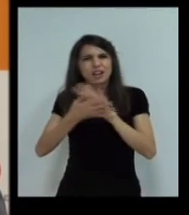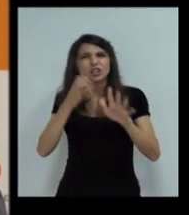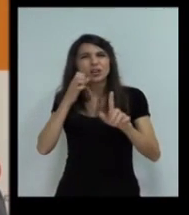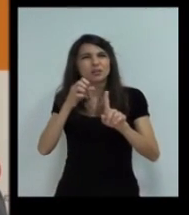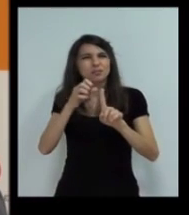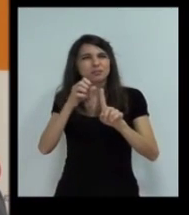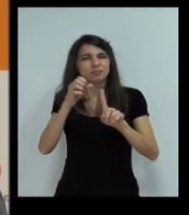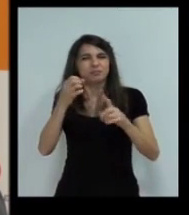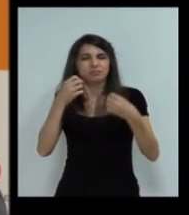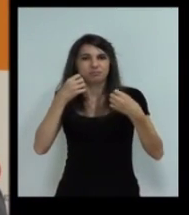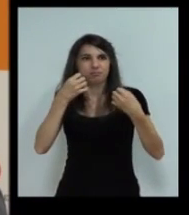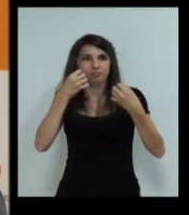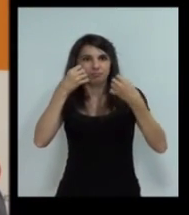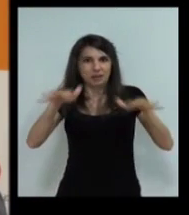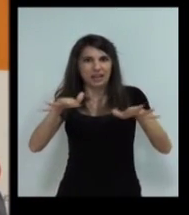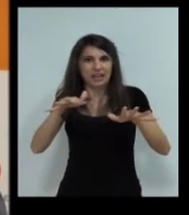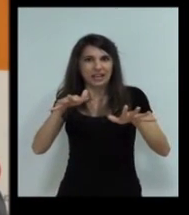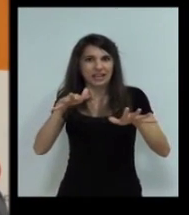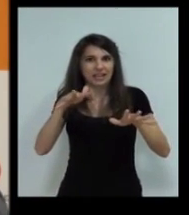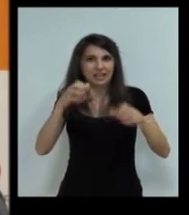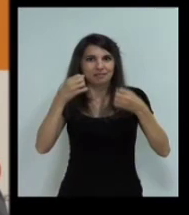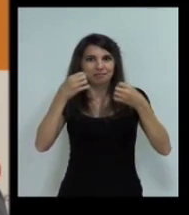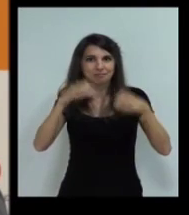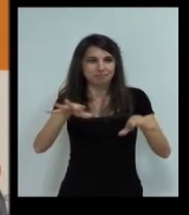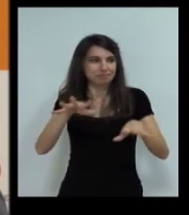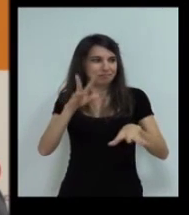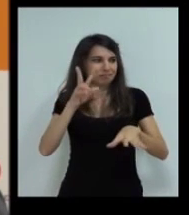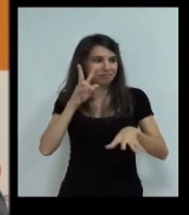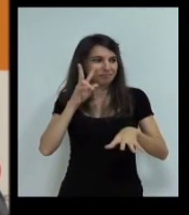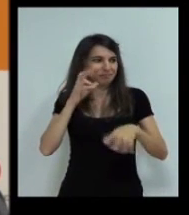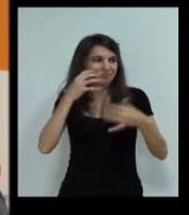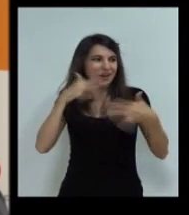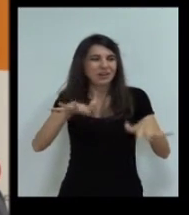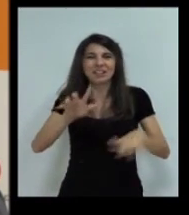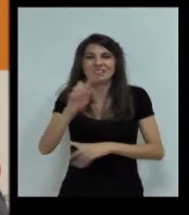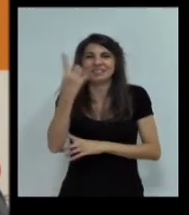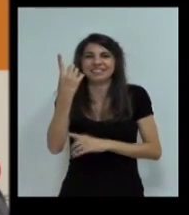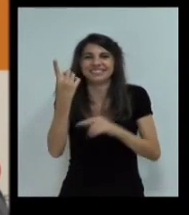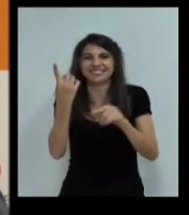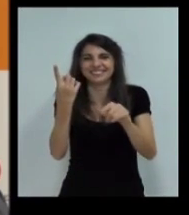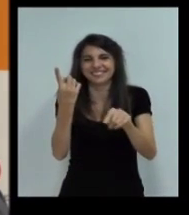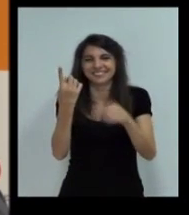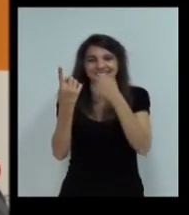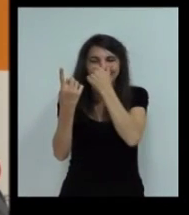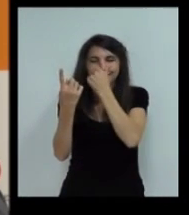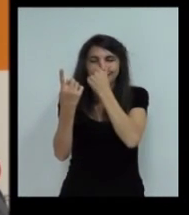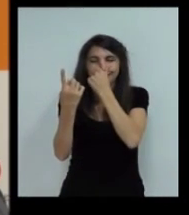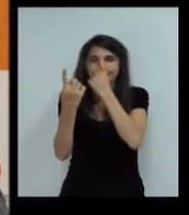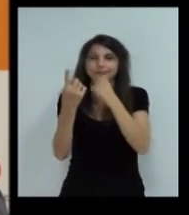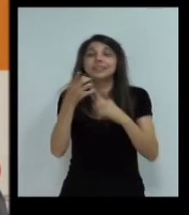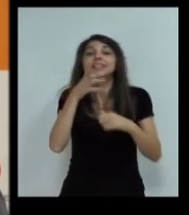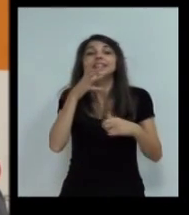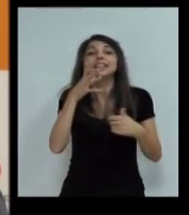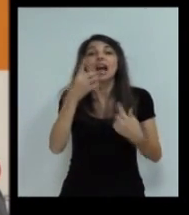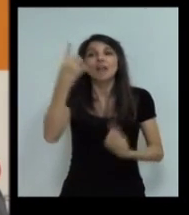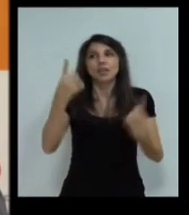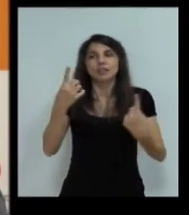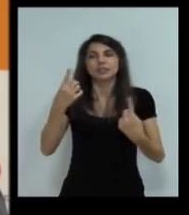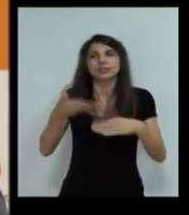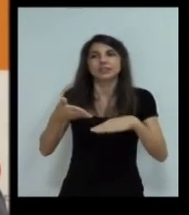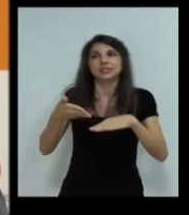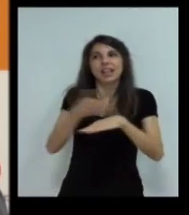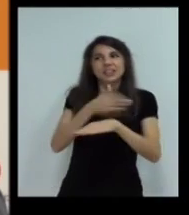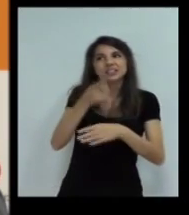siendo subtitulado, etcétera, pero claro, dice esto quién lo sabe, cómo lo sabe, en qué guía lo tenemos, a veces adecuadamente